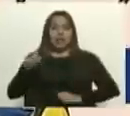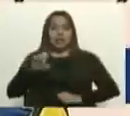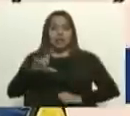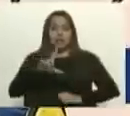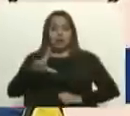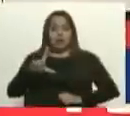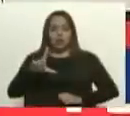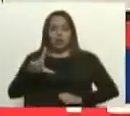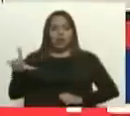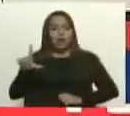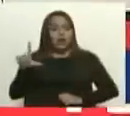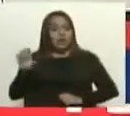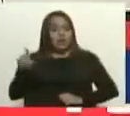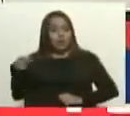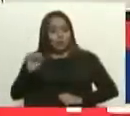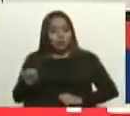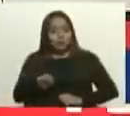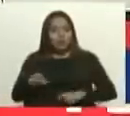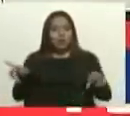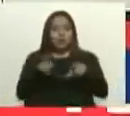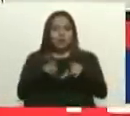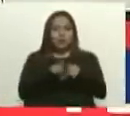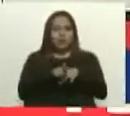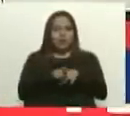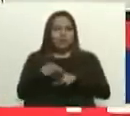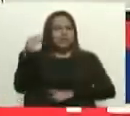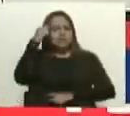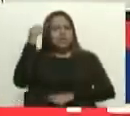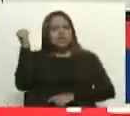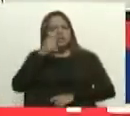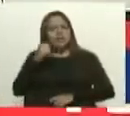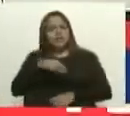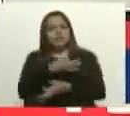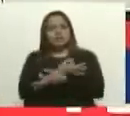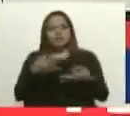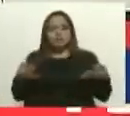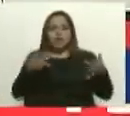igual, eso fue el día sábado, una extraordinaria jornada.